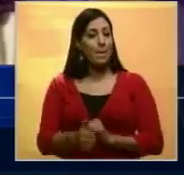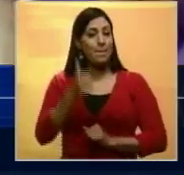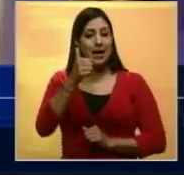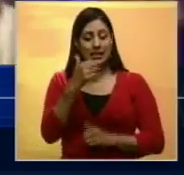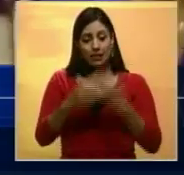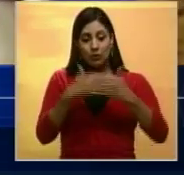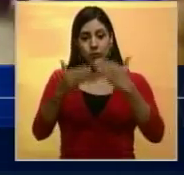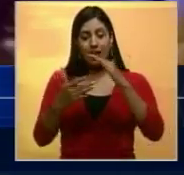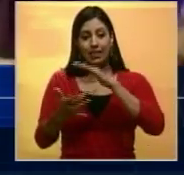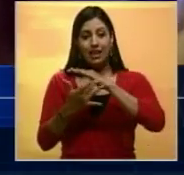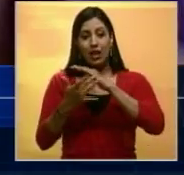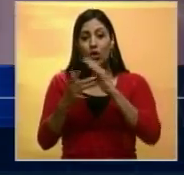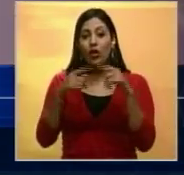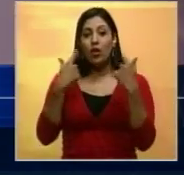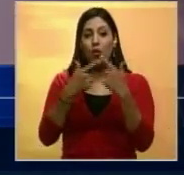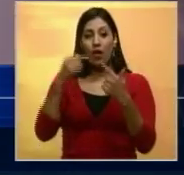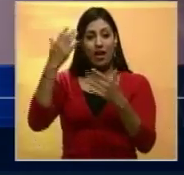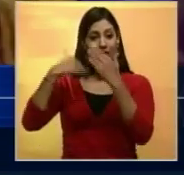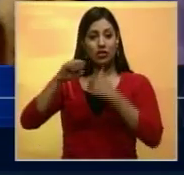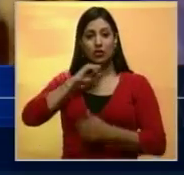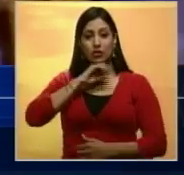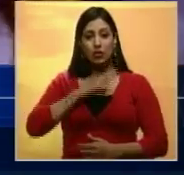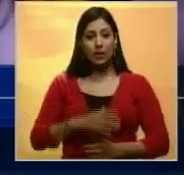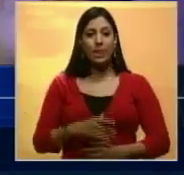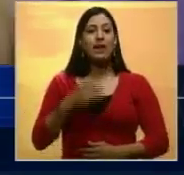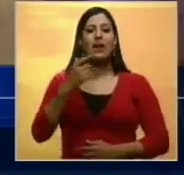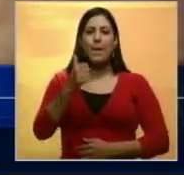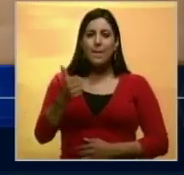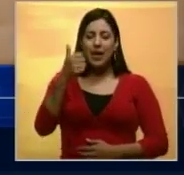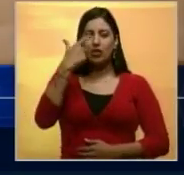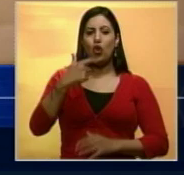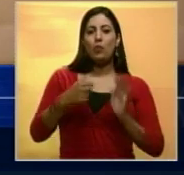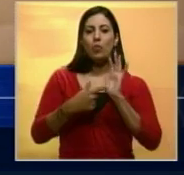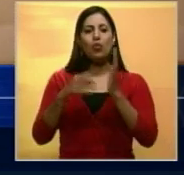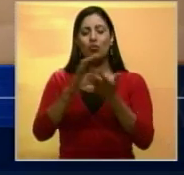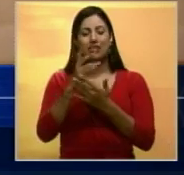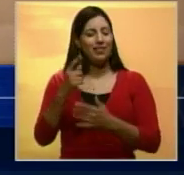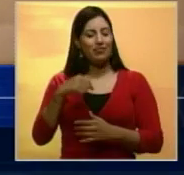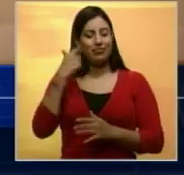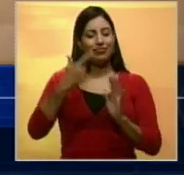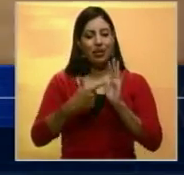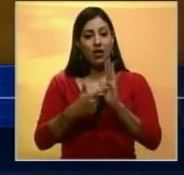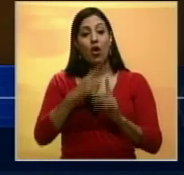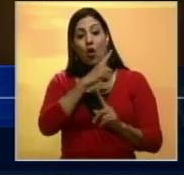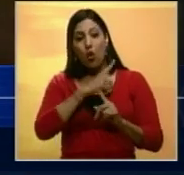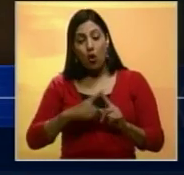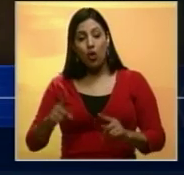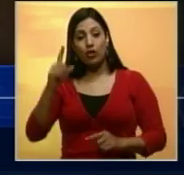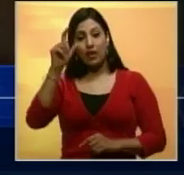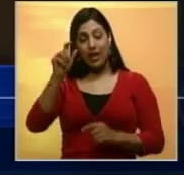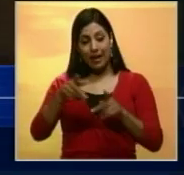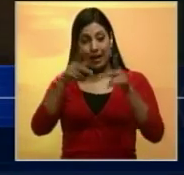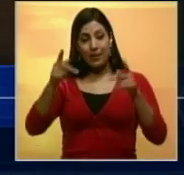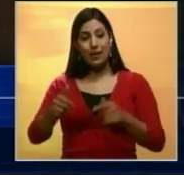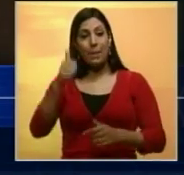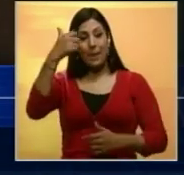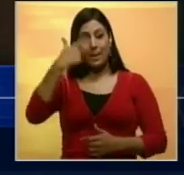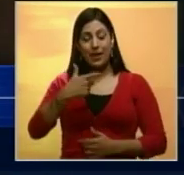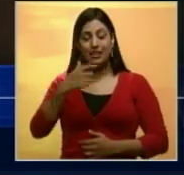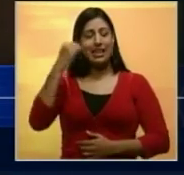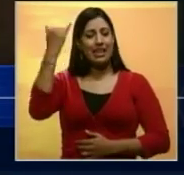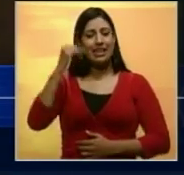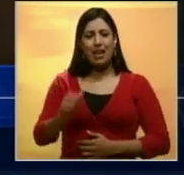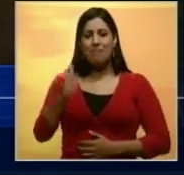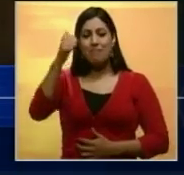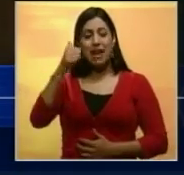más adelantadas y polifacéticas de su tiempo. Fue mucho más que un simple músico. Según la revista Rolling Stone, fue una de las rachas creativas